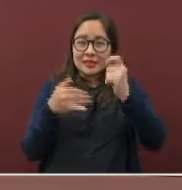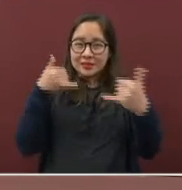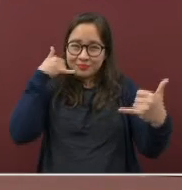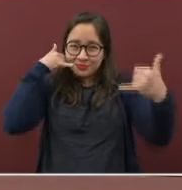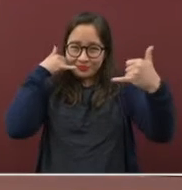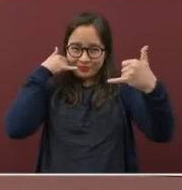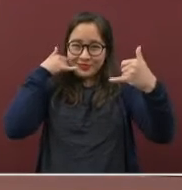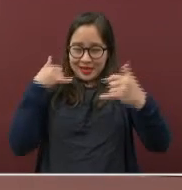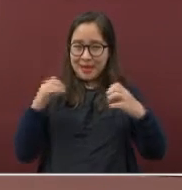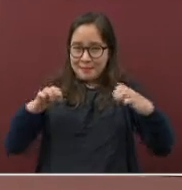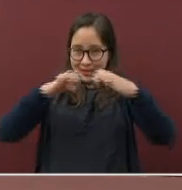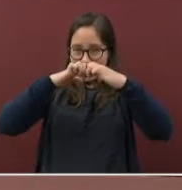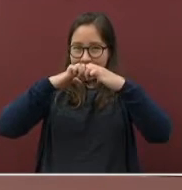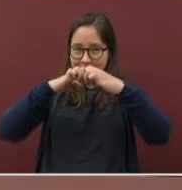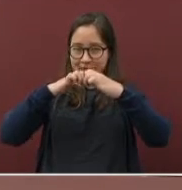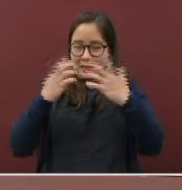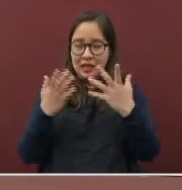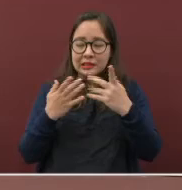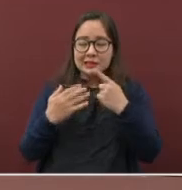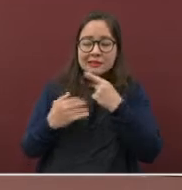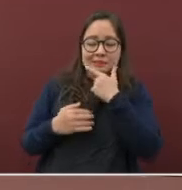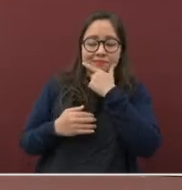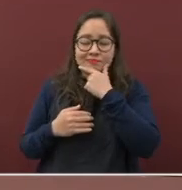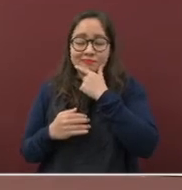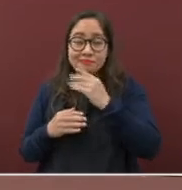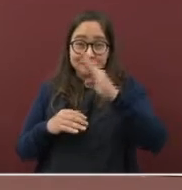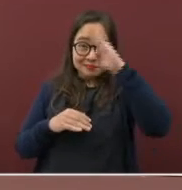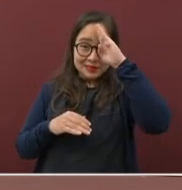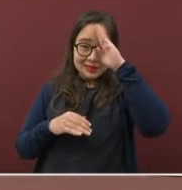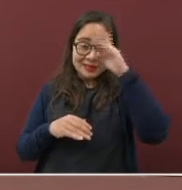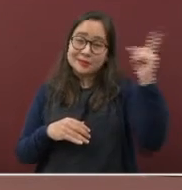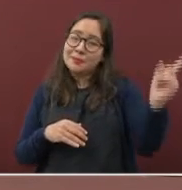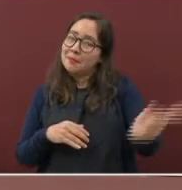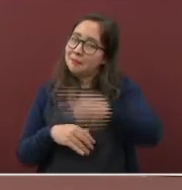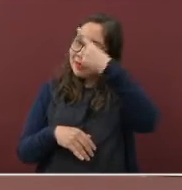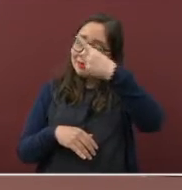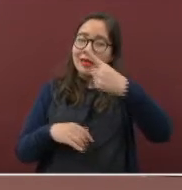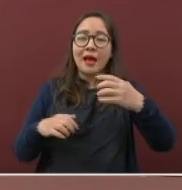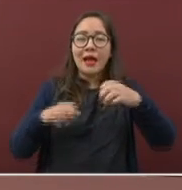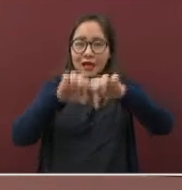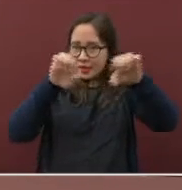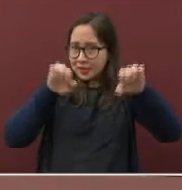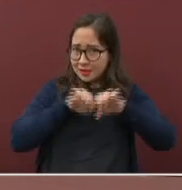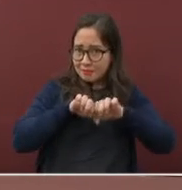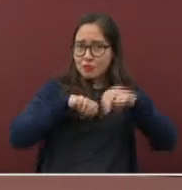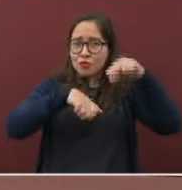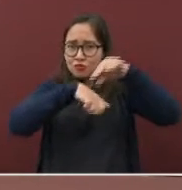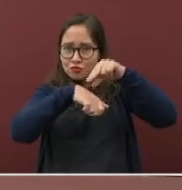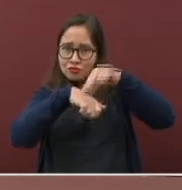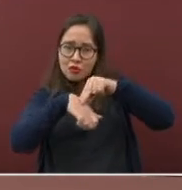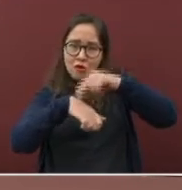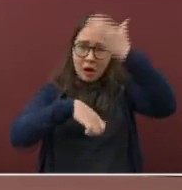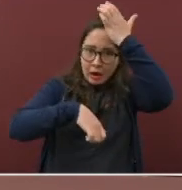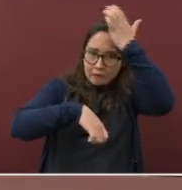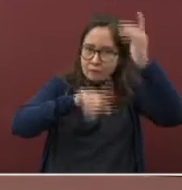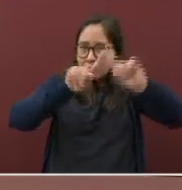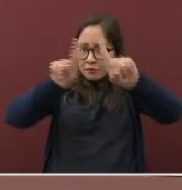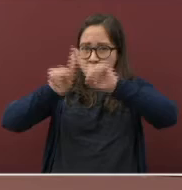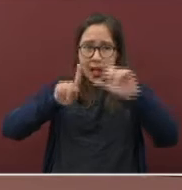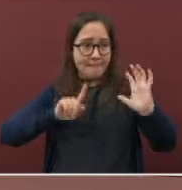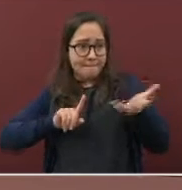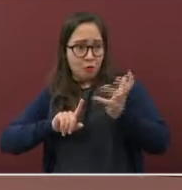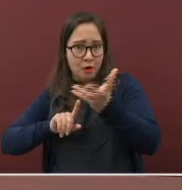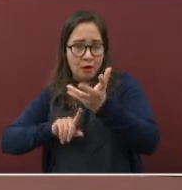telefónica de emergencias considere necesario enviar a un equipo de emergencias médico paramédico ambulancia